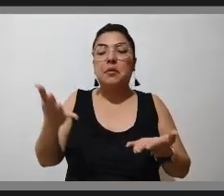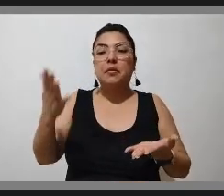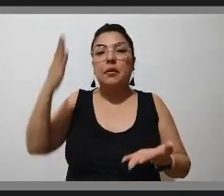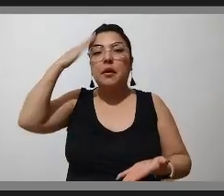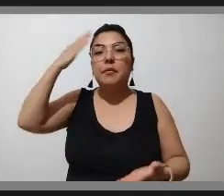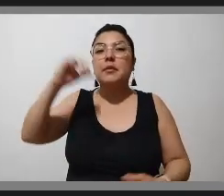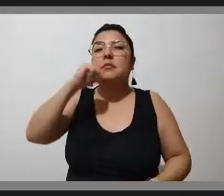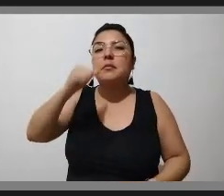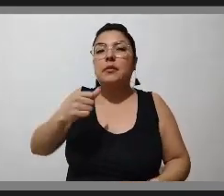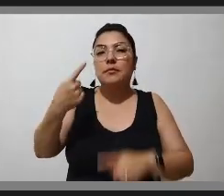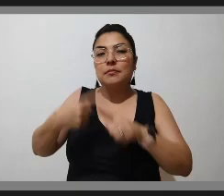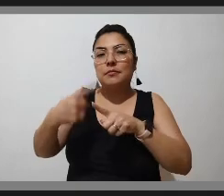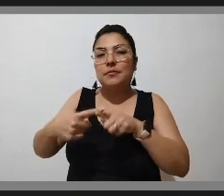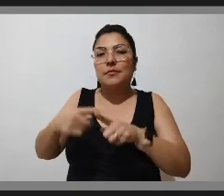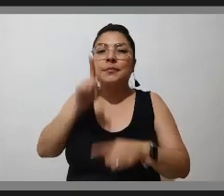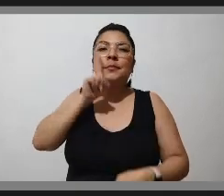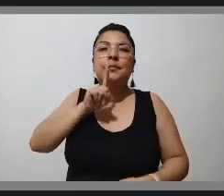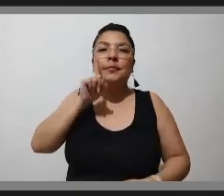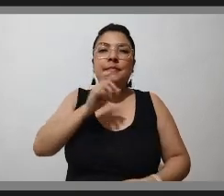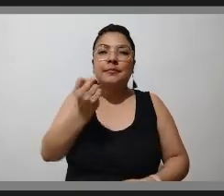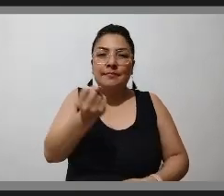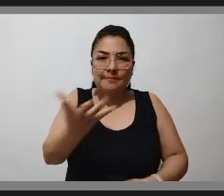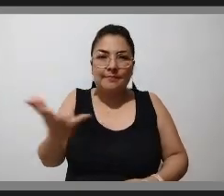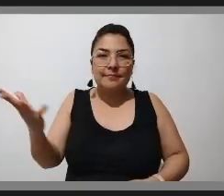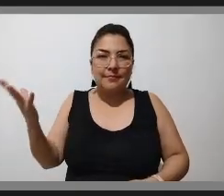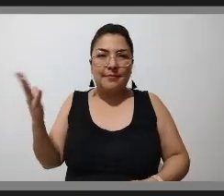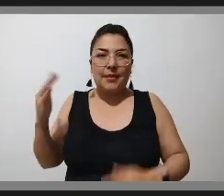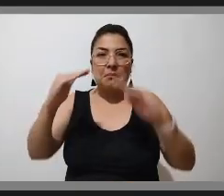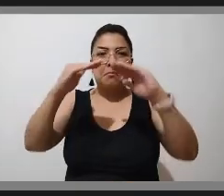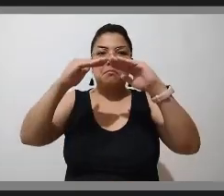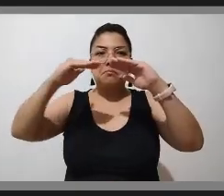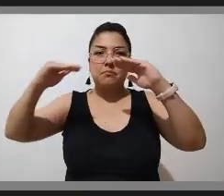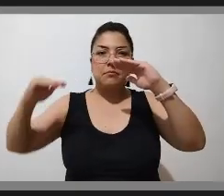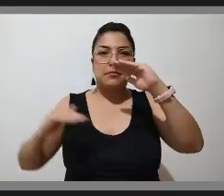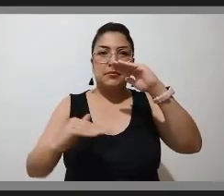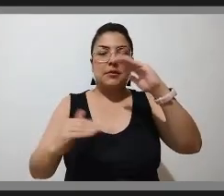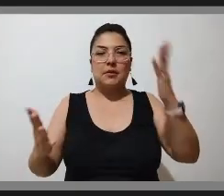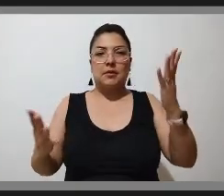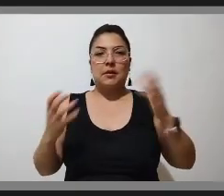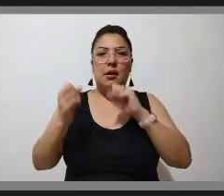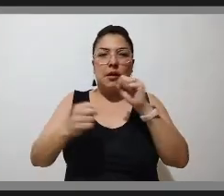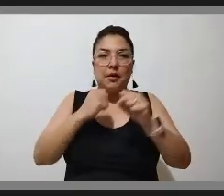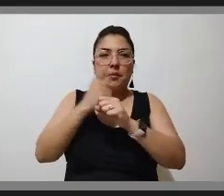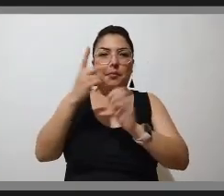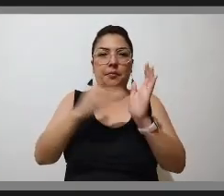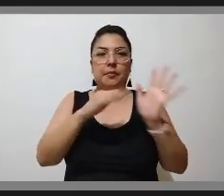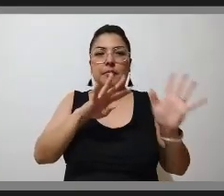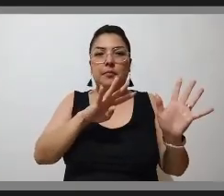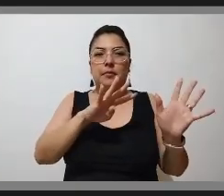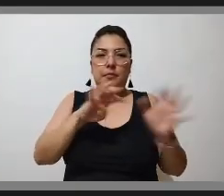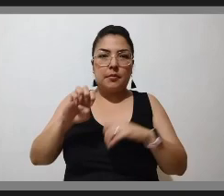de líder eran mujeres. Y así lo vimos todos los años 90 al inicio del 2000.